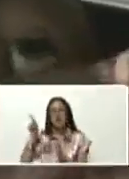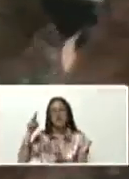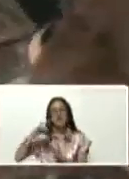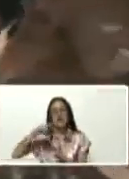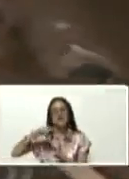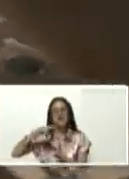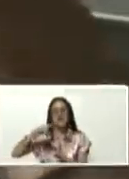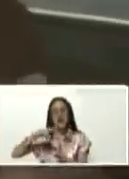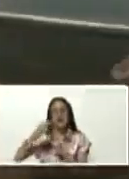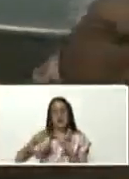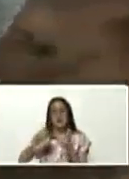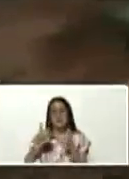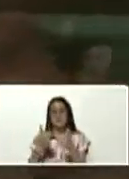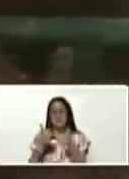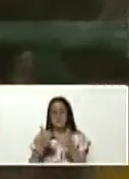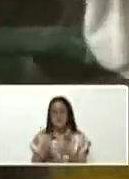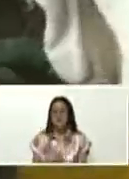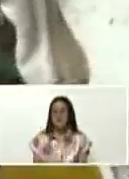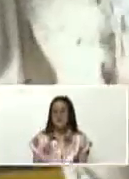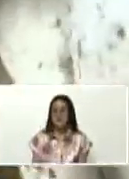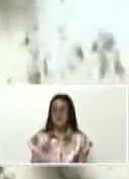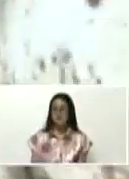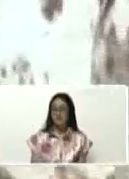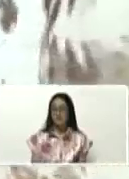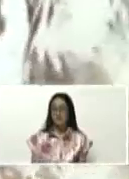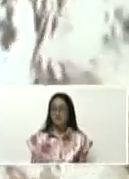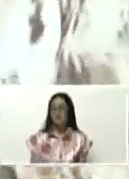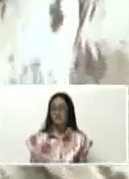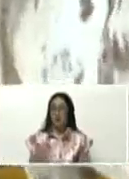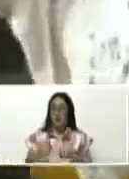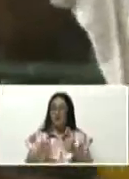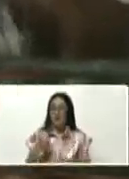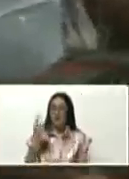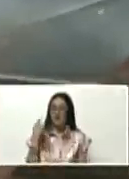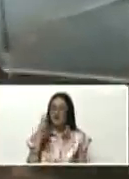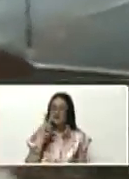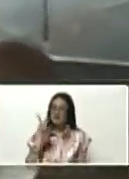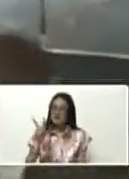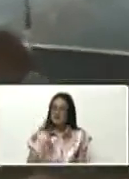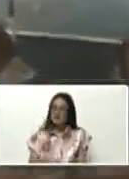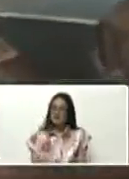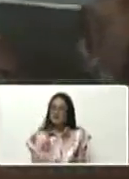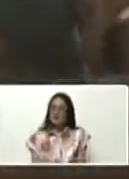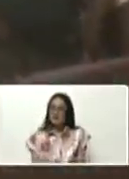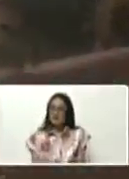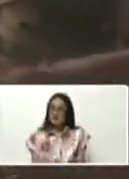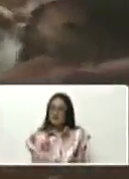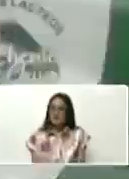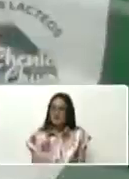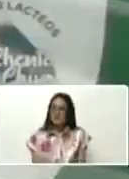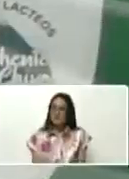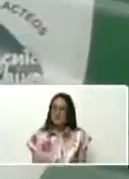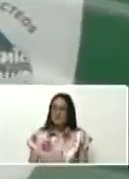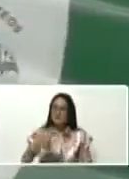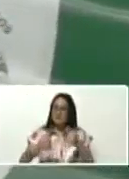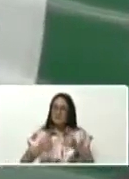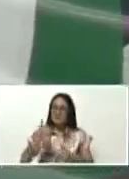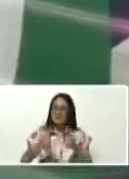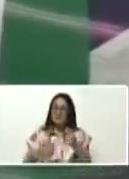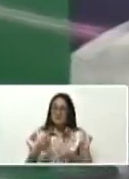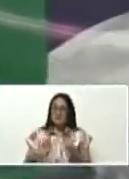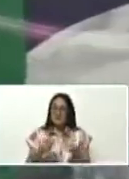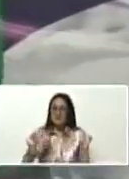están haciendo muy bien. Al igual que estos ordeñadores que están aquí atrás, yo no sé si la cámara lo puede tomar, que son ordeñadores hechos en